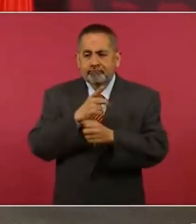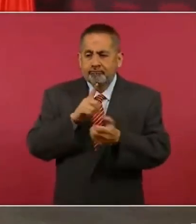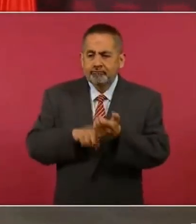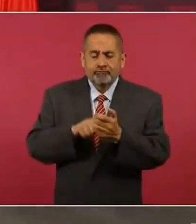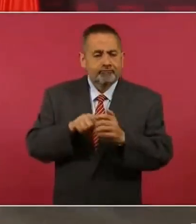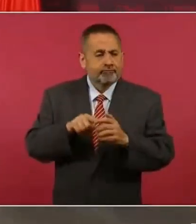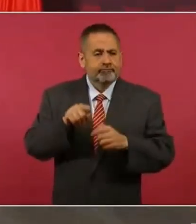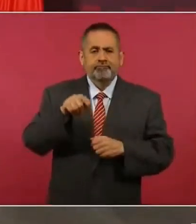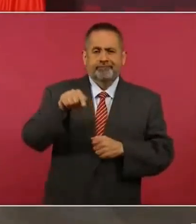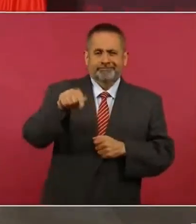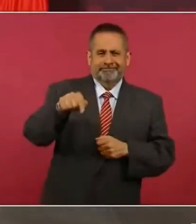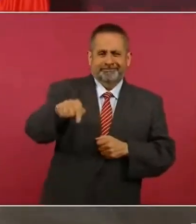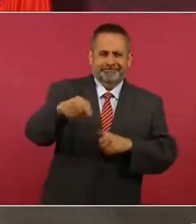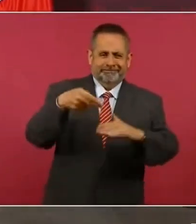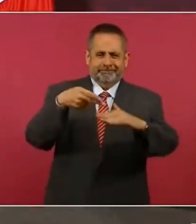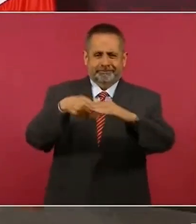haciendo